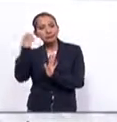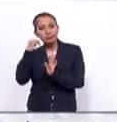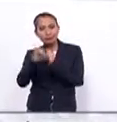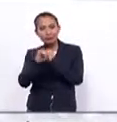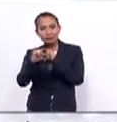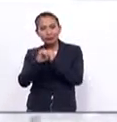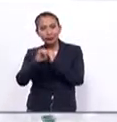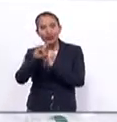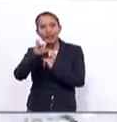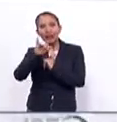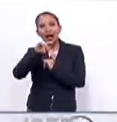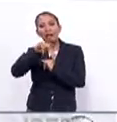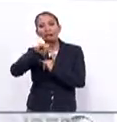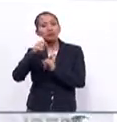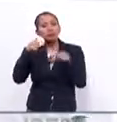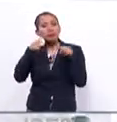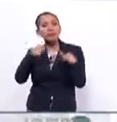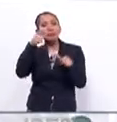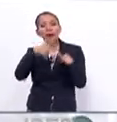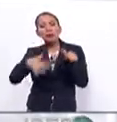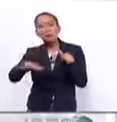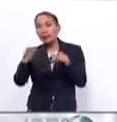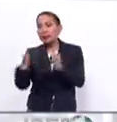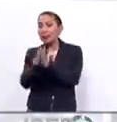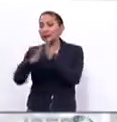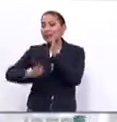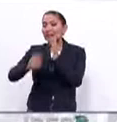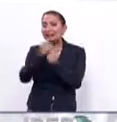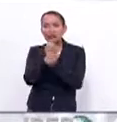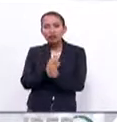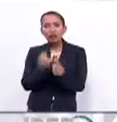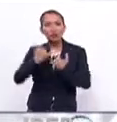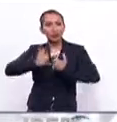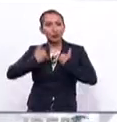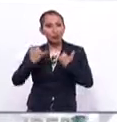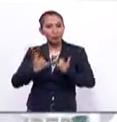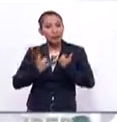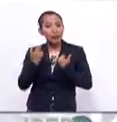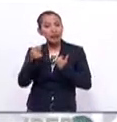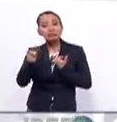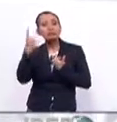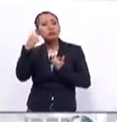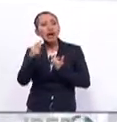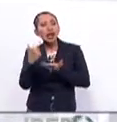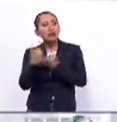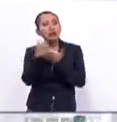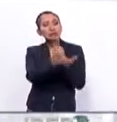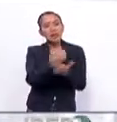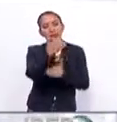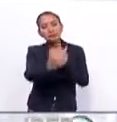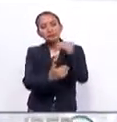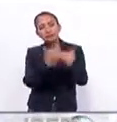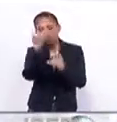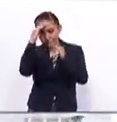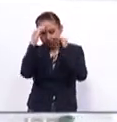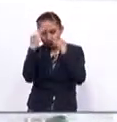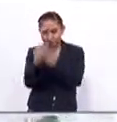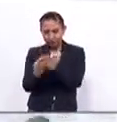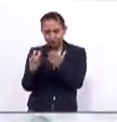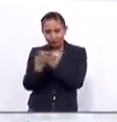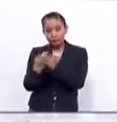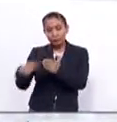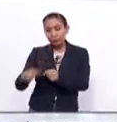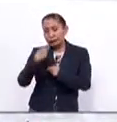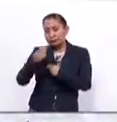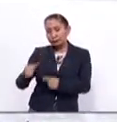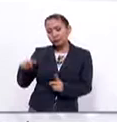virtual de Claxo, dedicado a buscar la participación de niños y jóvenes, el cual nos ayudará a desarrollar el pensamiento crítico